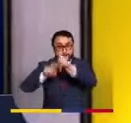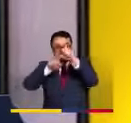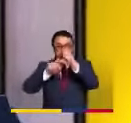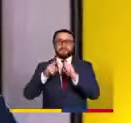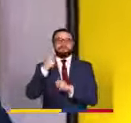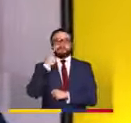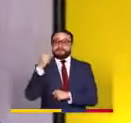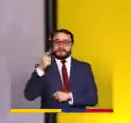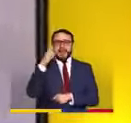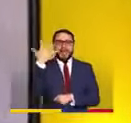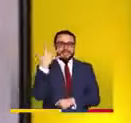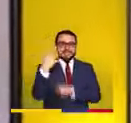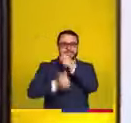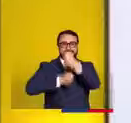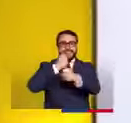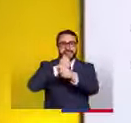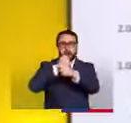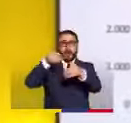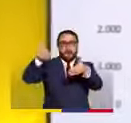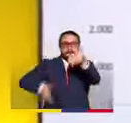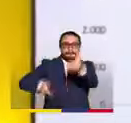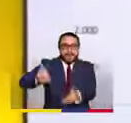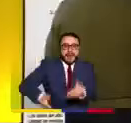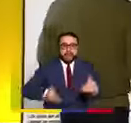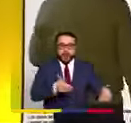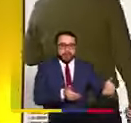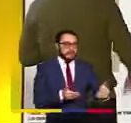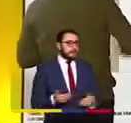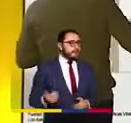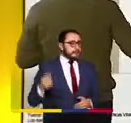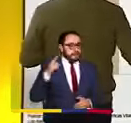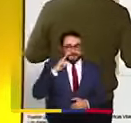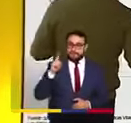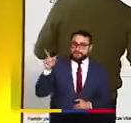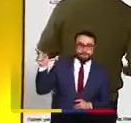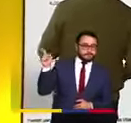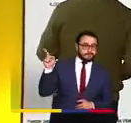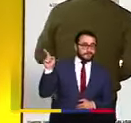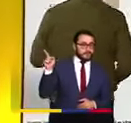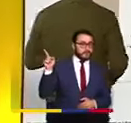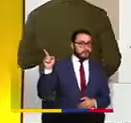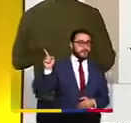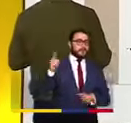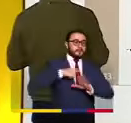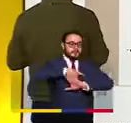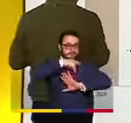de 5 años nos da que aquí murieron todo el año completo,